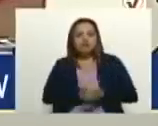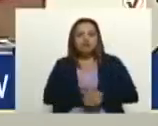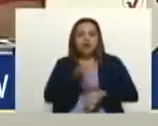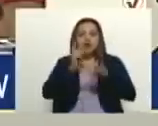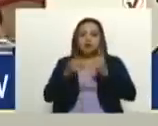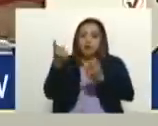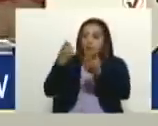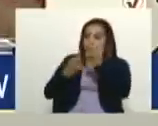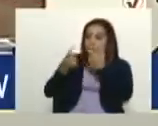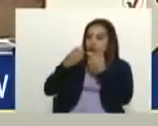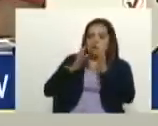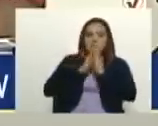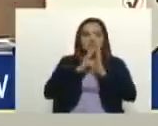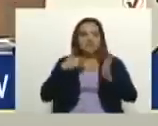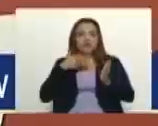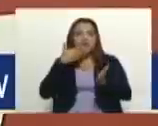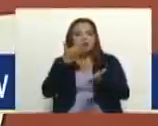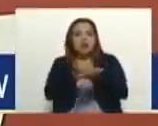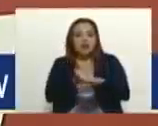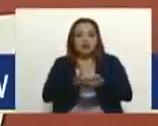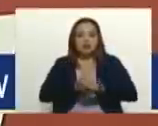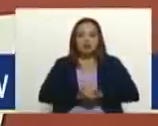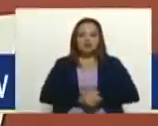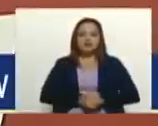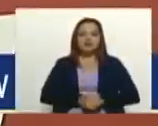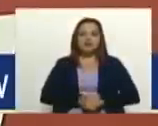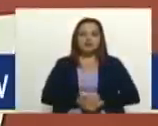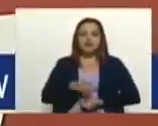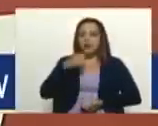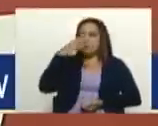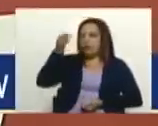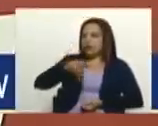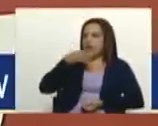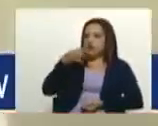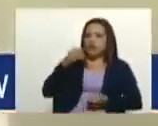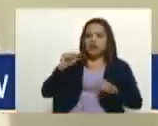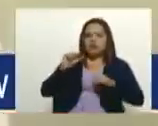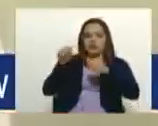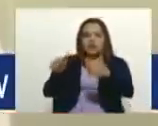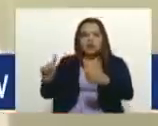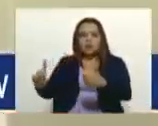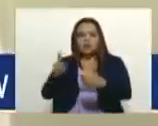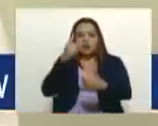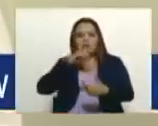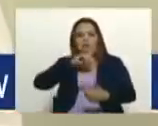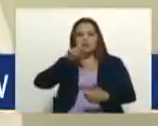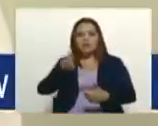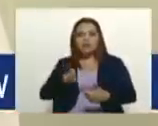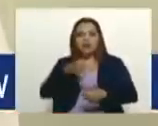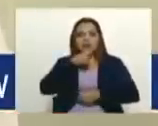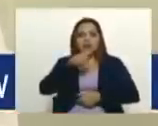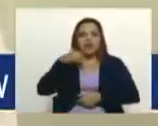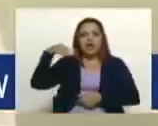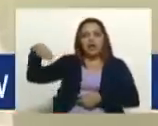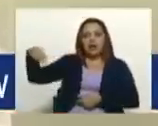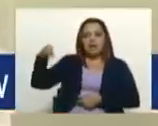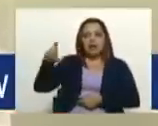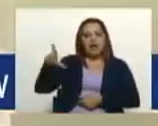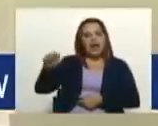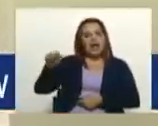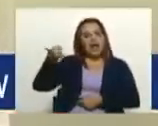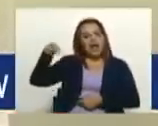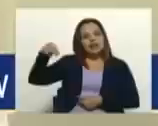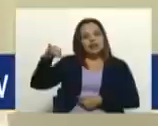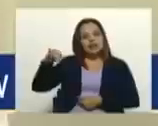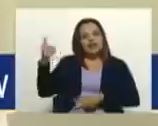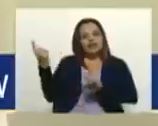les agradezco. Buenas tardes, iniciamos el ciclo de preguntas con Melanie Castillo por Venezolana de